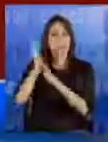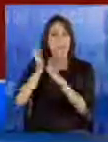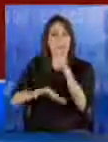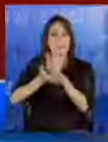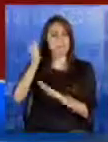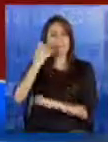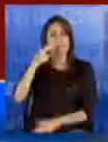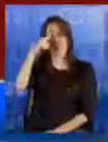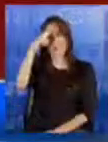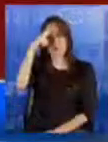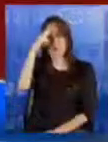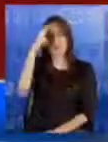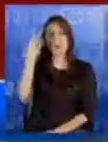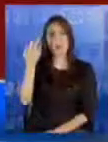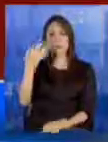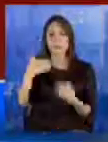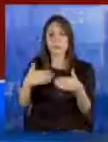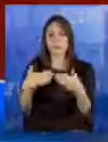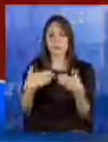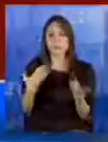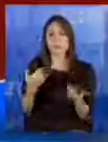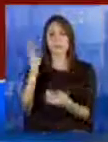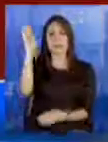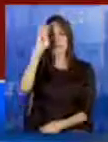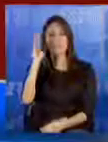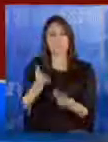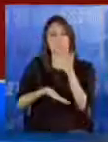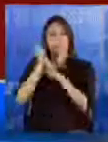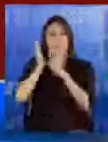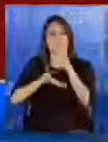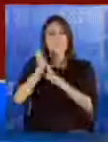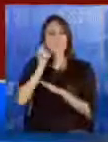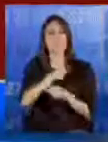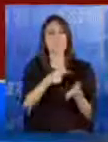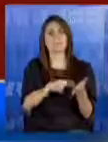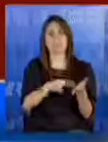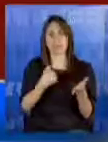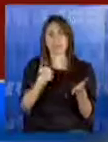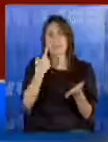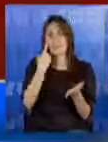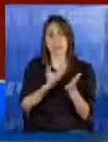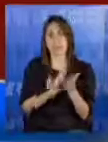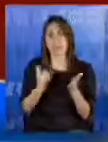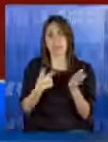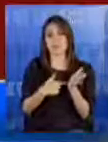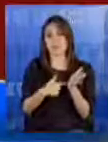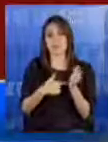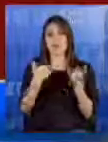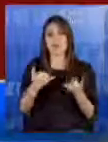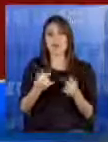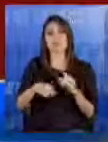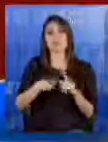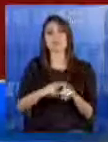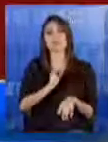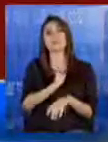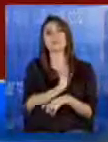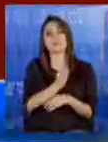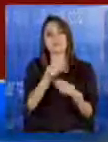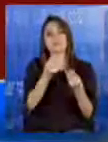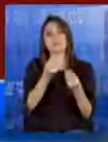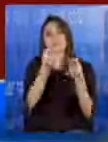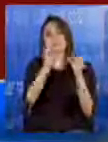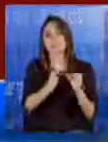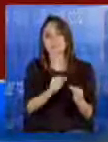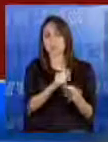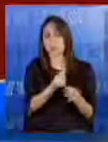México y Brasil, junto a Jacobo SM, actual candidato a la Asamblea. Carrión habló de movimientos financieros